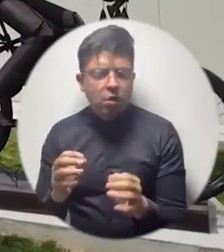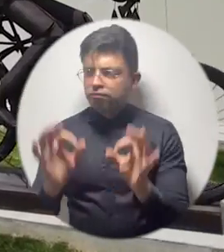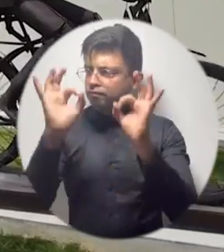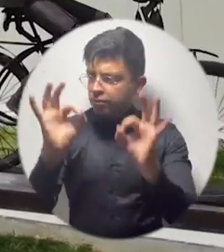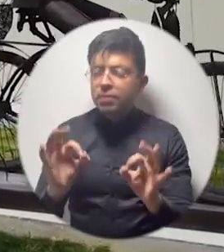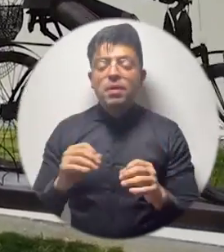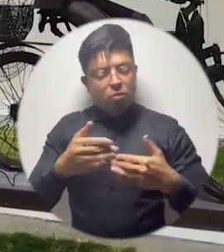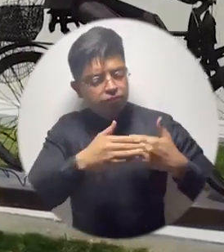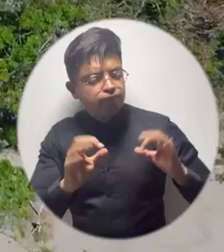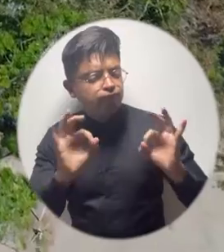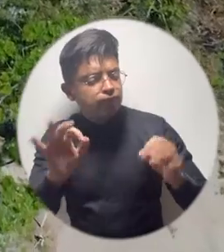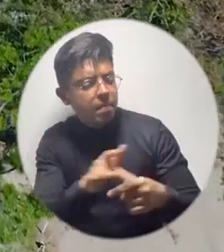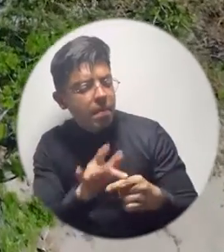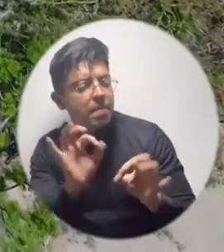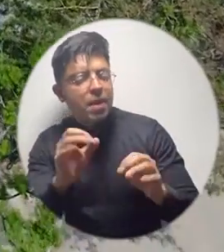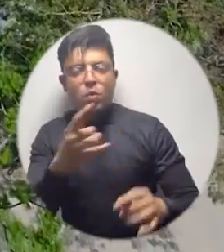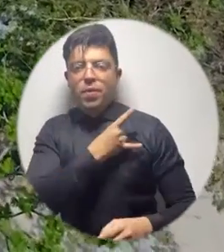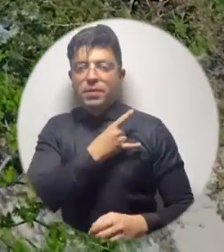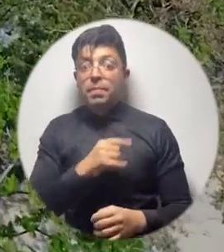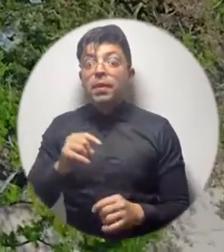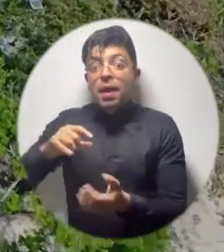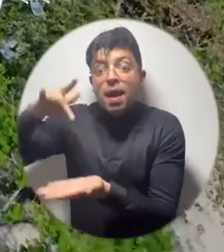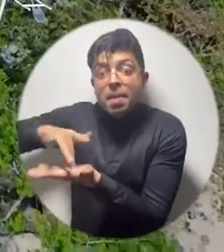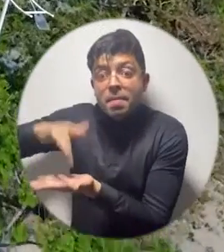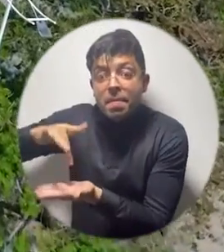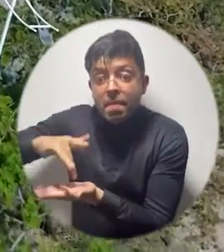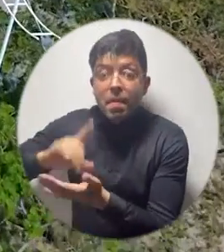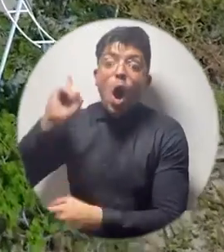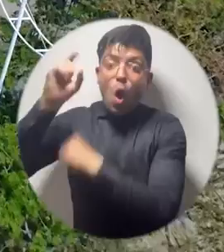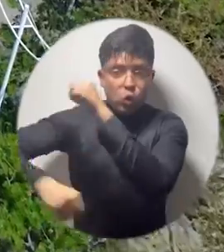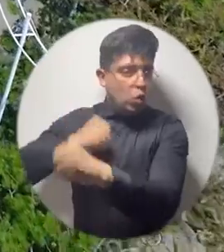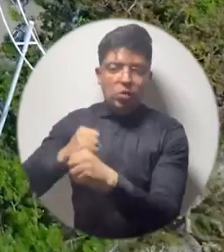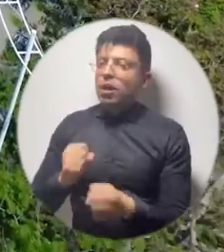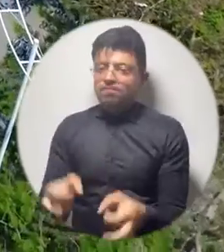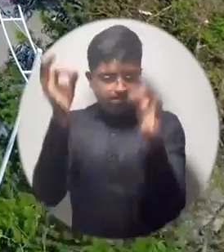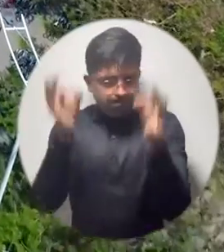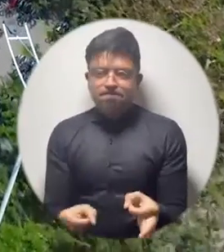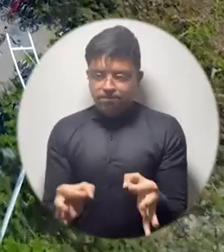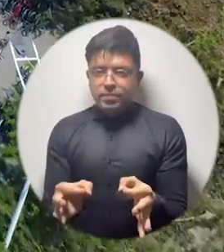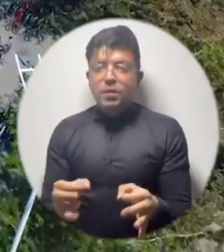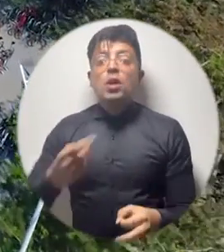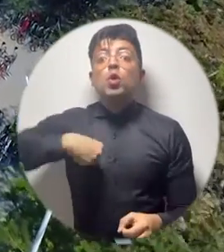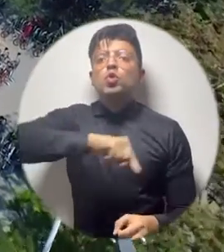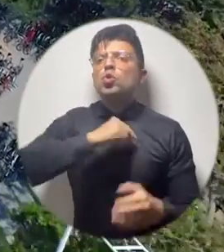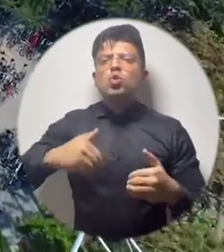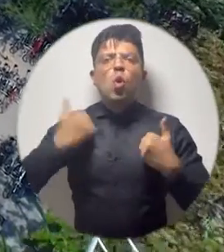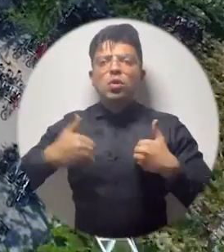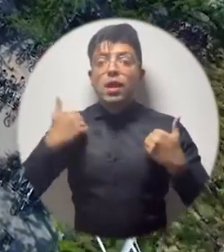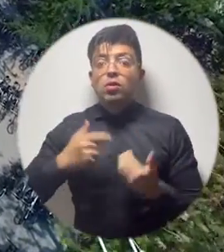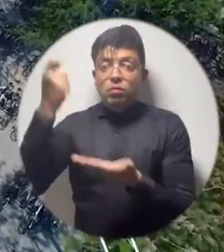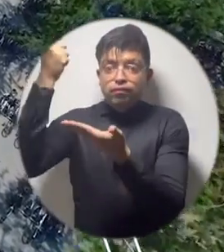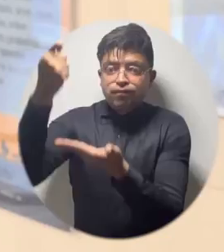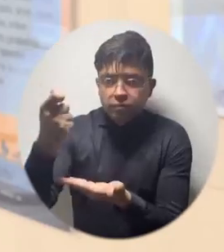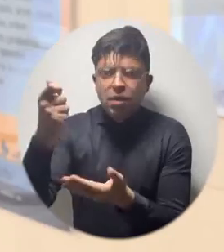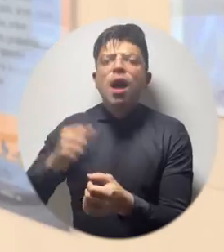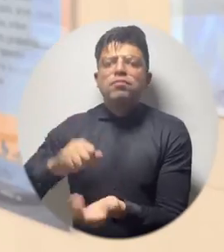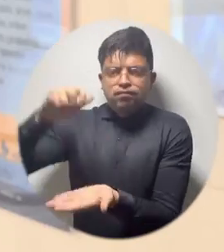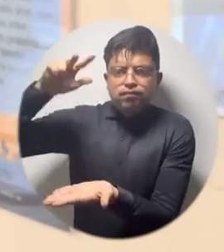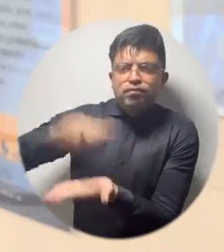buen funcionamiento de la universidad. La presencialidad es una realidad para el año entrante. Estamos muy contentos y el presupuesto se